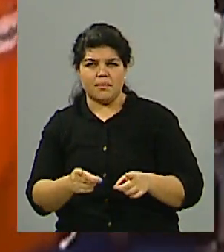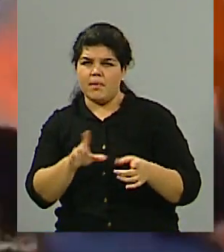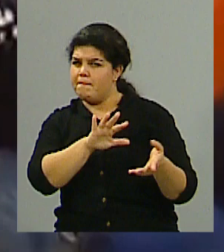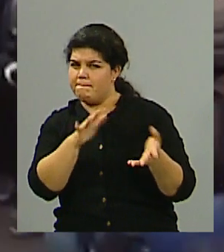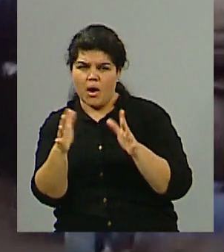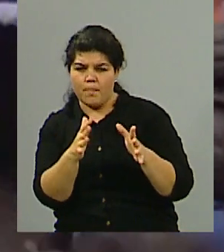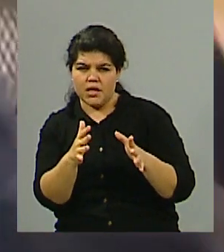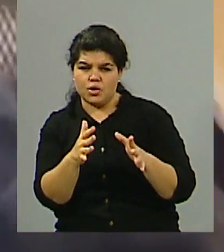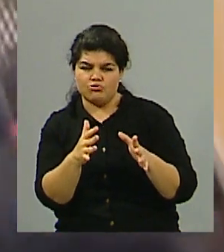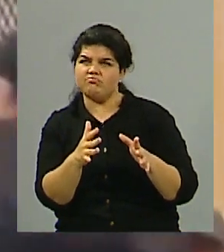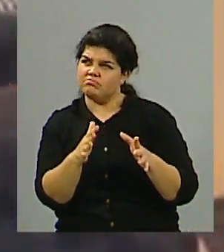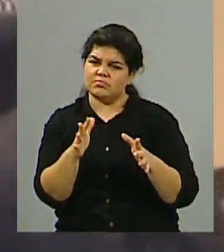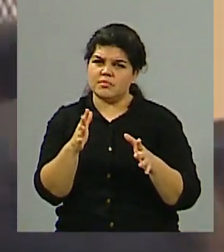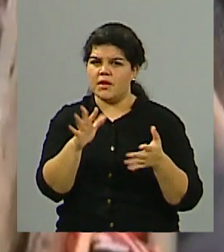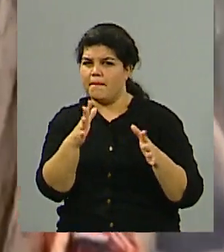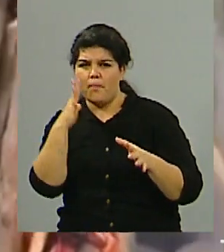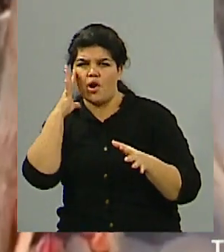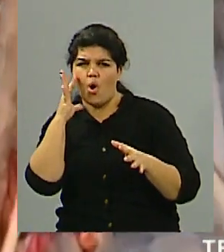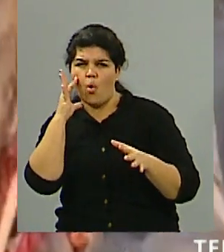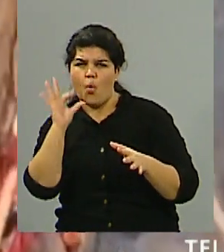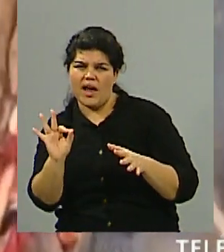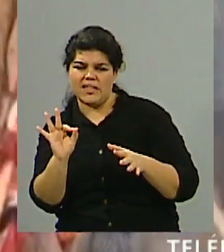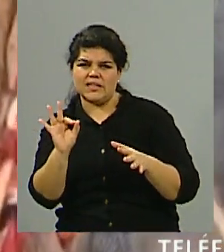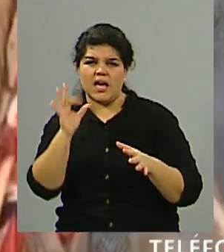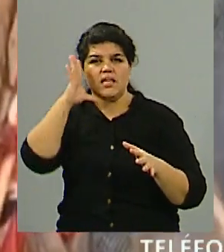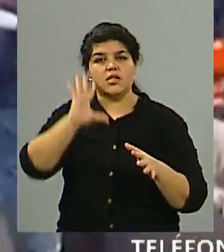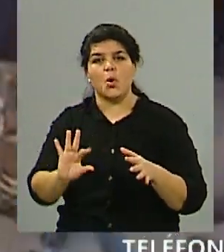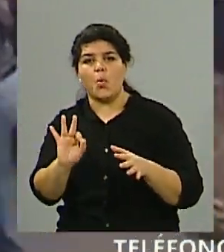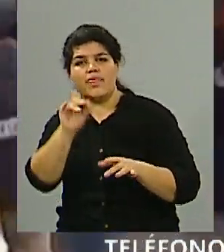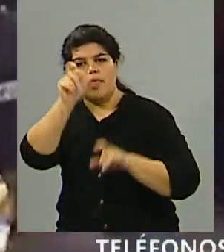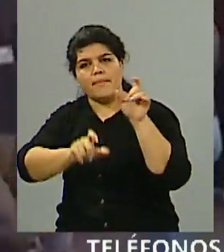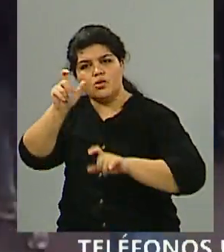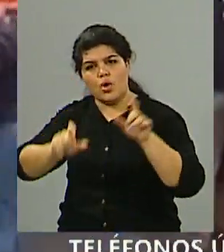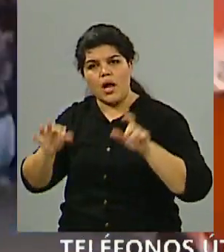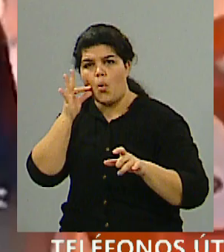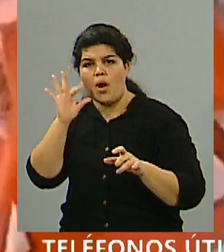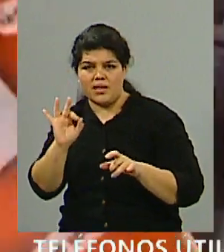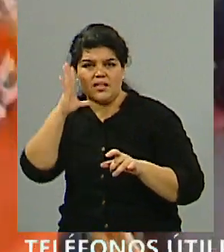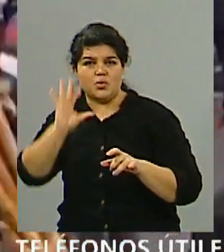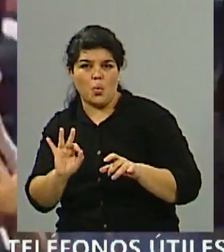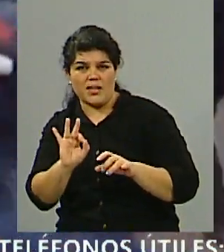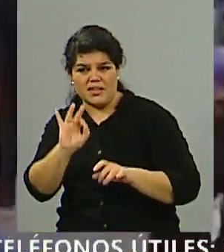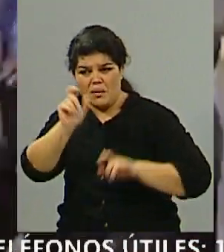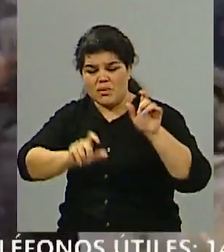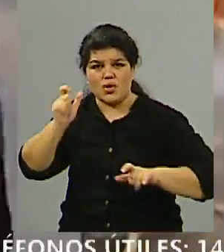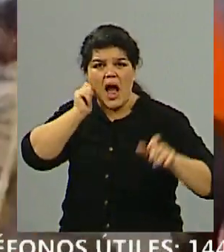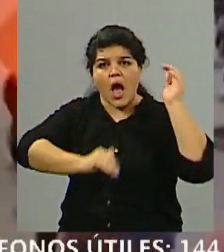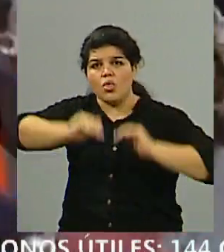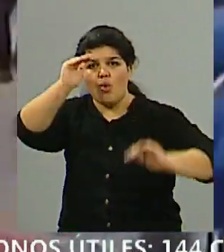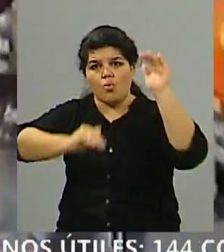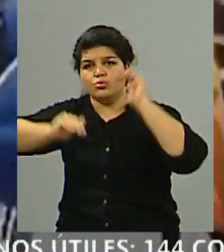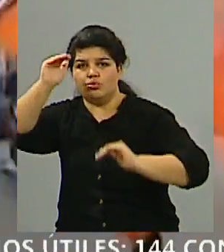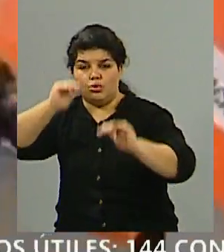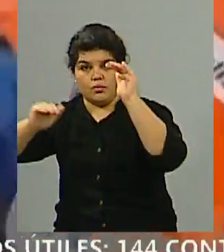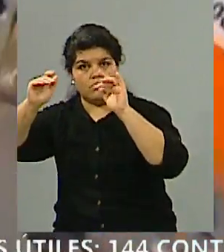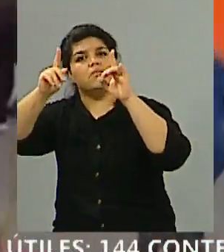40 y sí, más o menos son unas entre 40 y 50 personas de edad adulta, digo, pero también